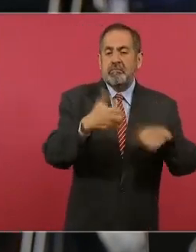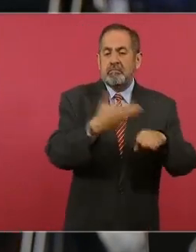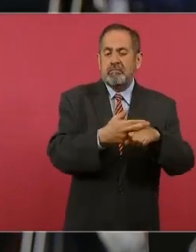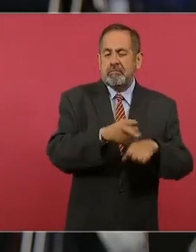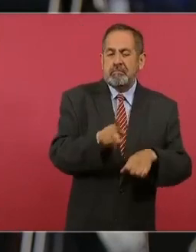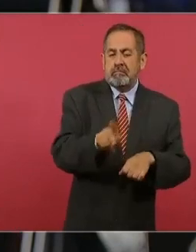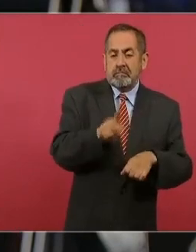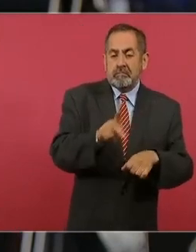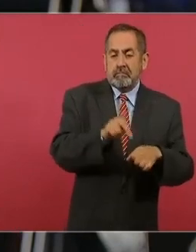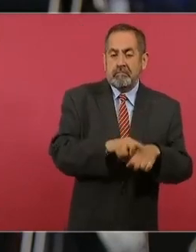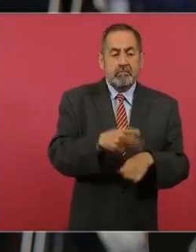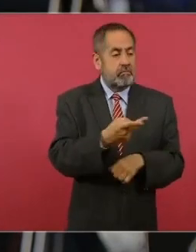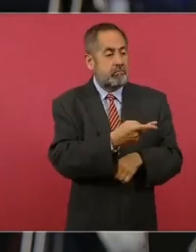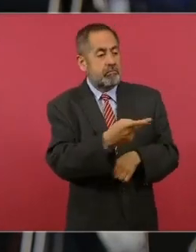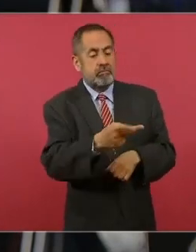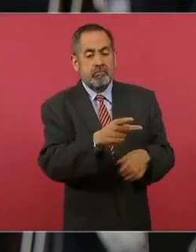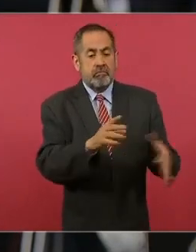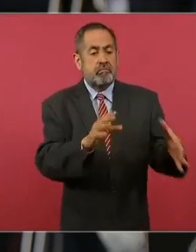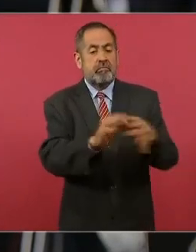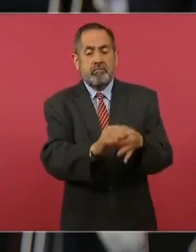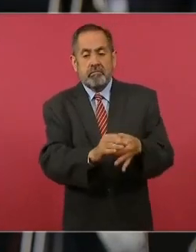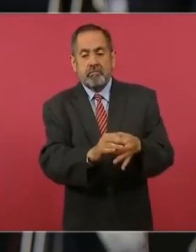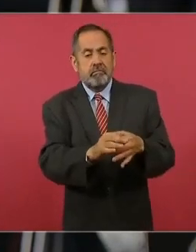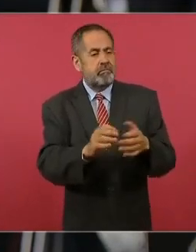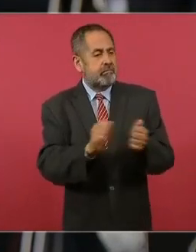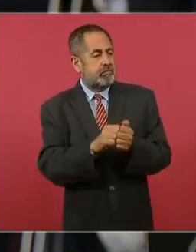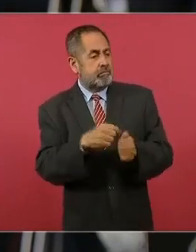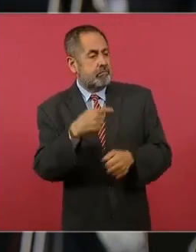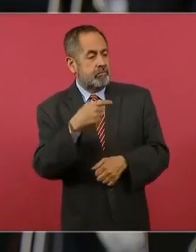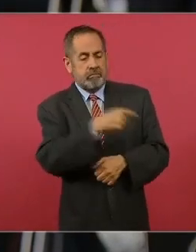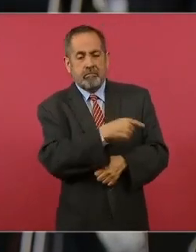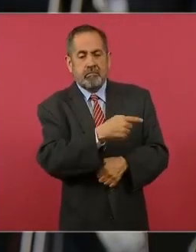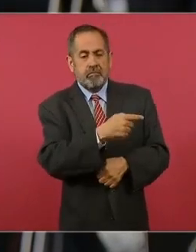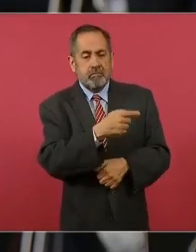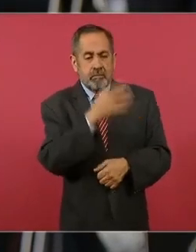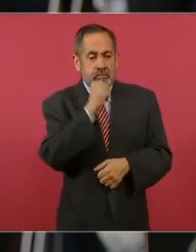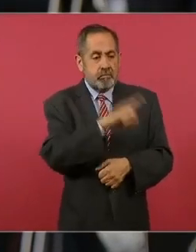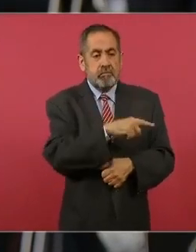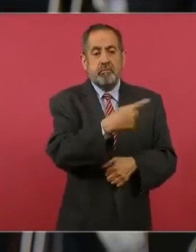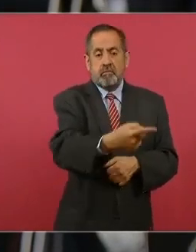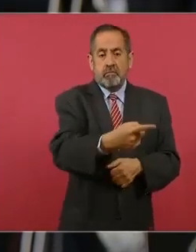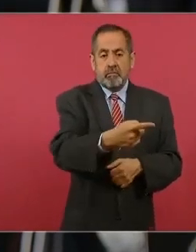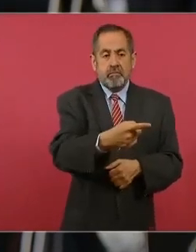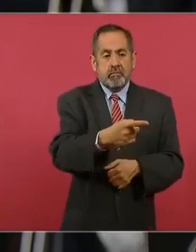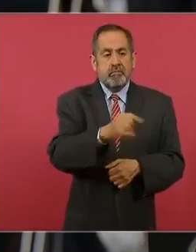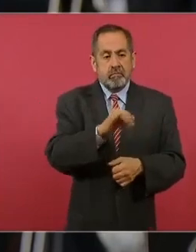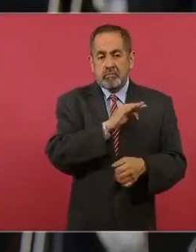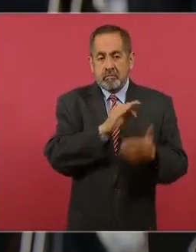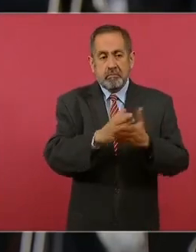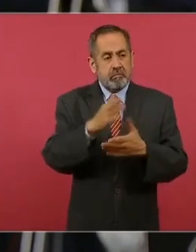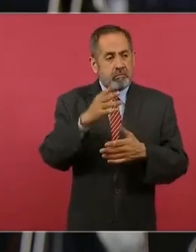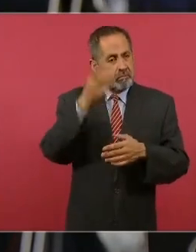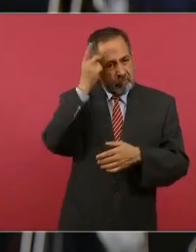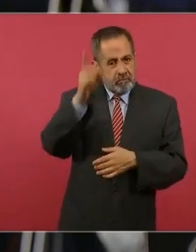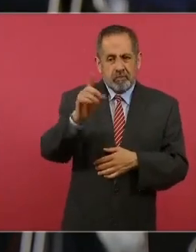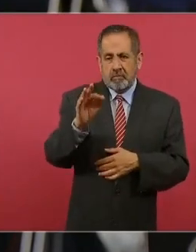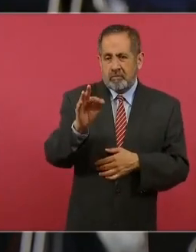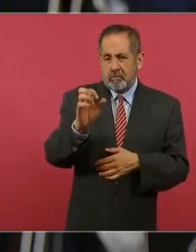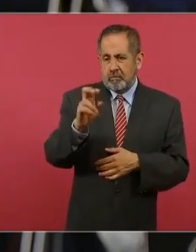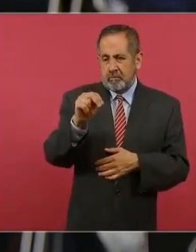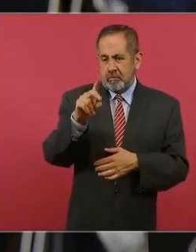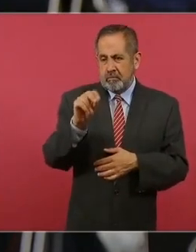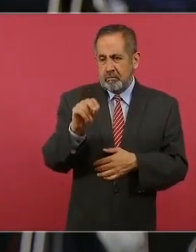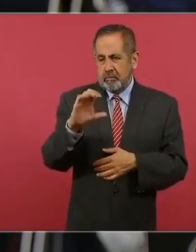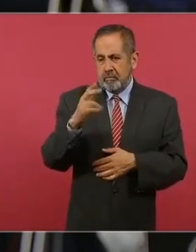Intermed, ambas empresas están relacionadas entre sí, donde supuestamente tienen el mismo dueño, Fernando Chaín,